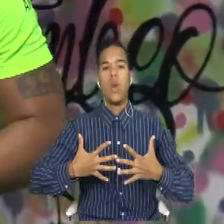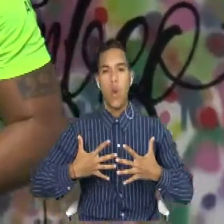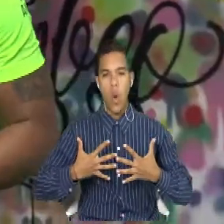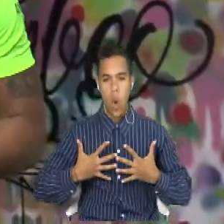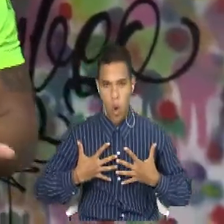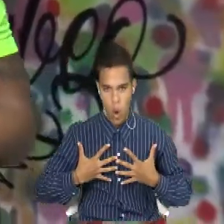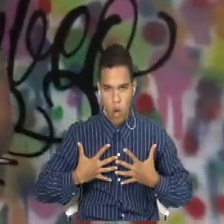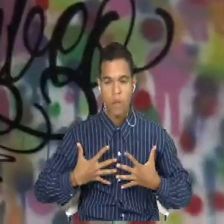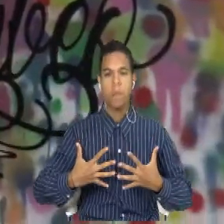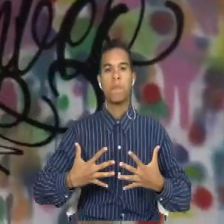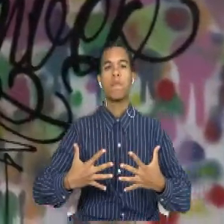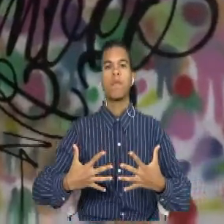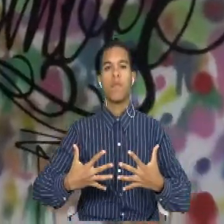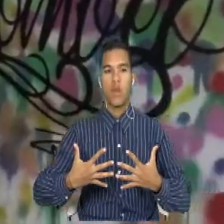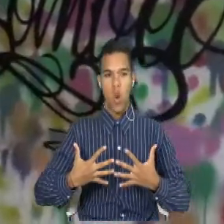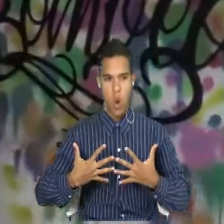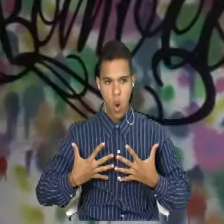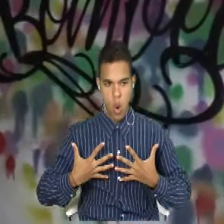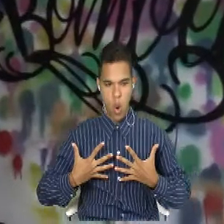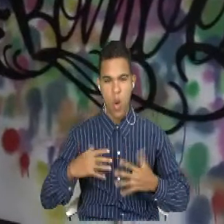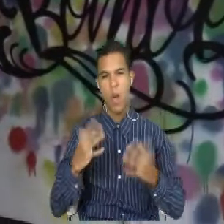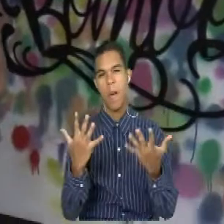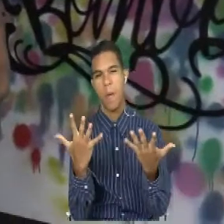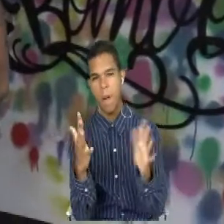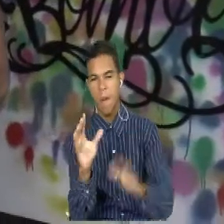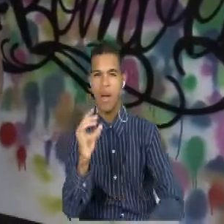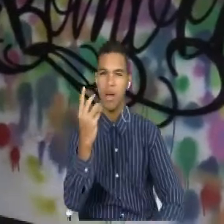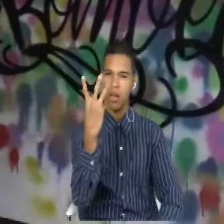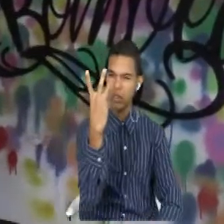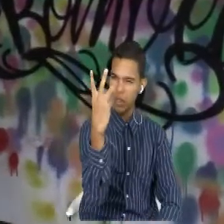tres ejercicios, nos damos entre